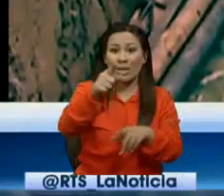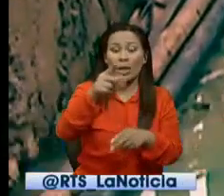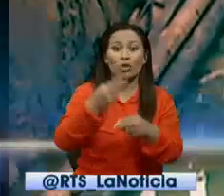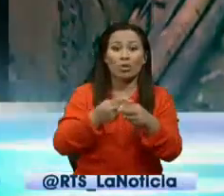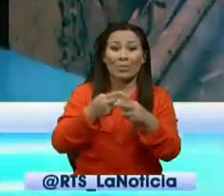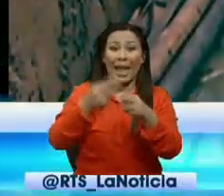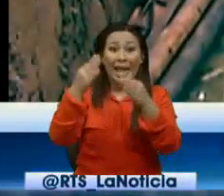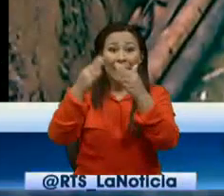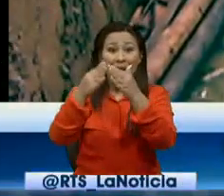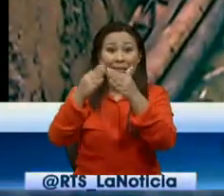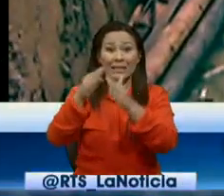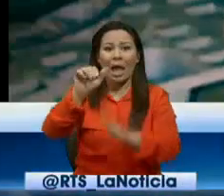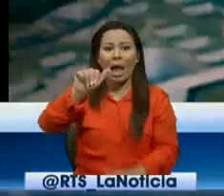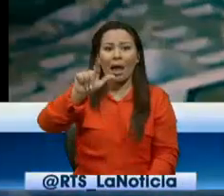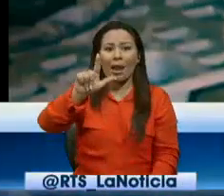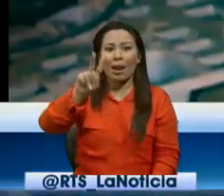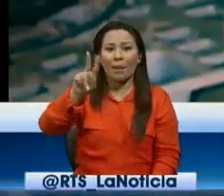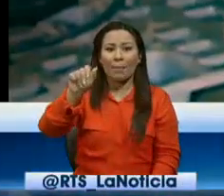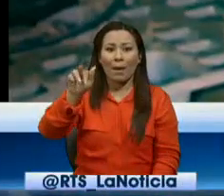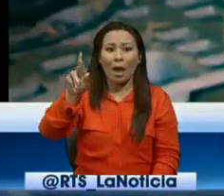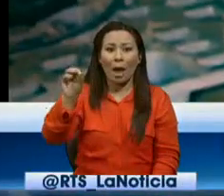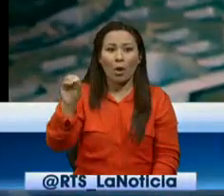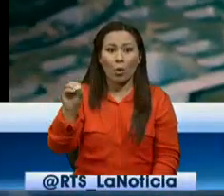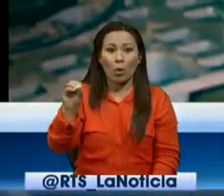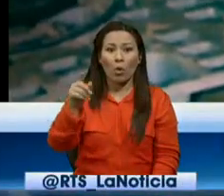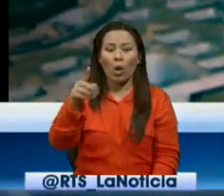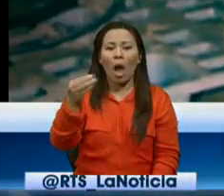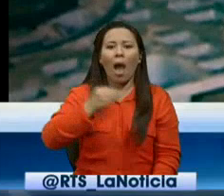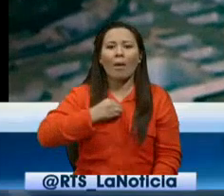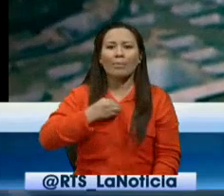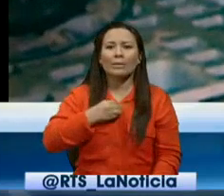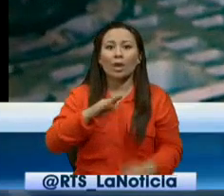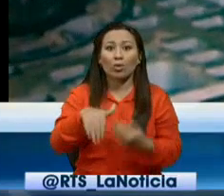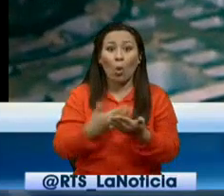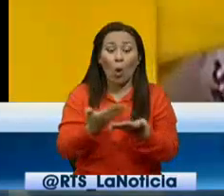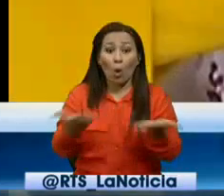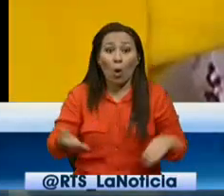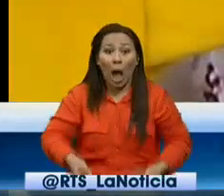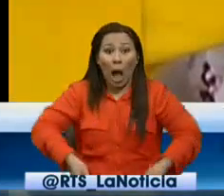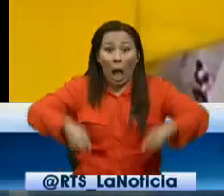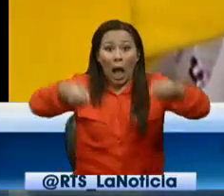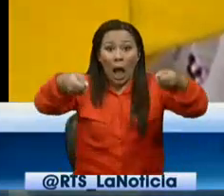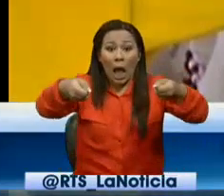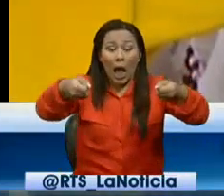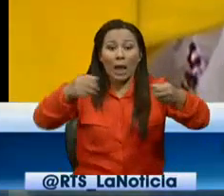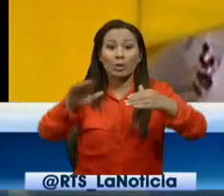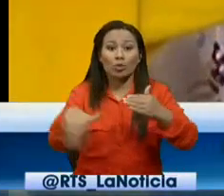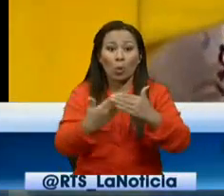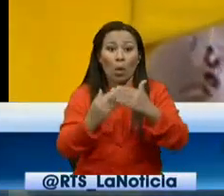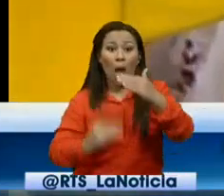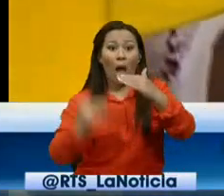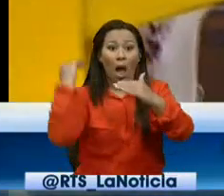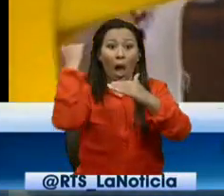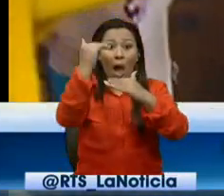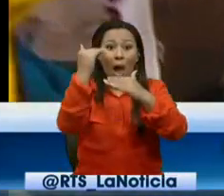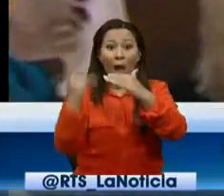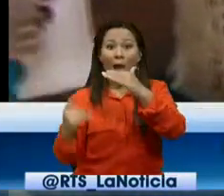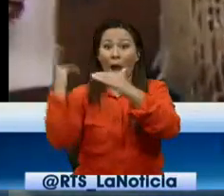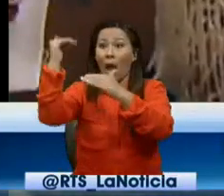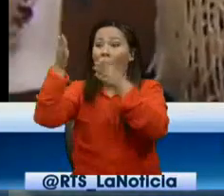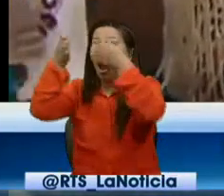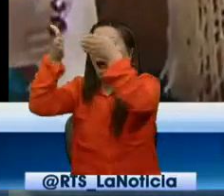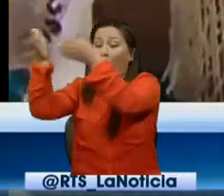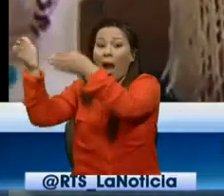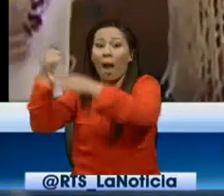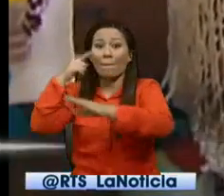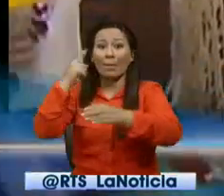García, habitante del bloque 10, quien tuvo que poner a buen recaudo sus pertenencias. Les hemos trepado así encima de así en esos palos, así